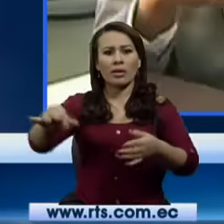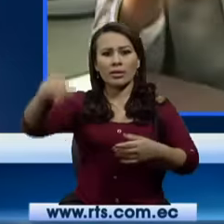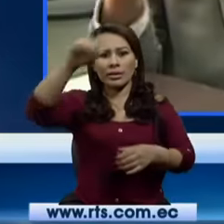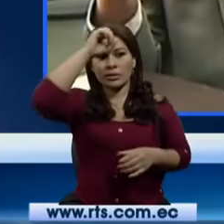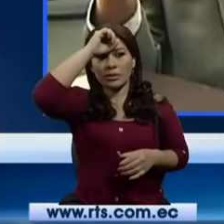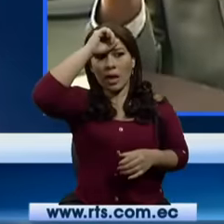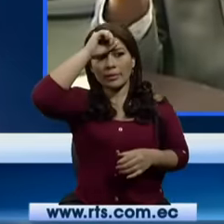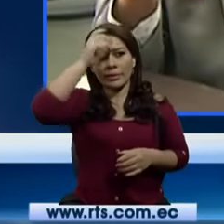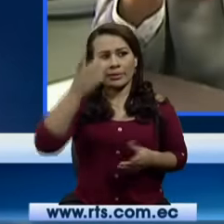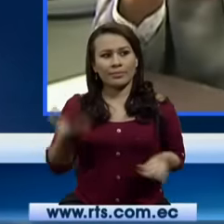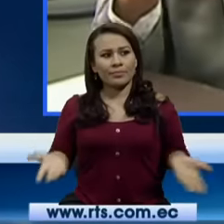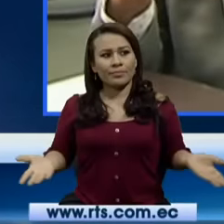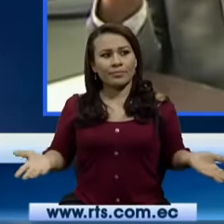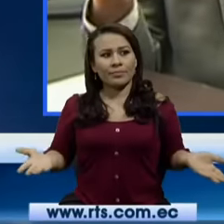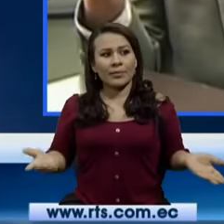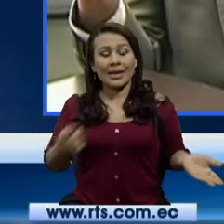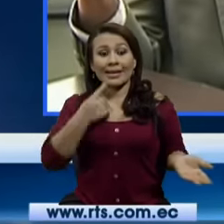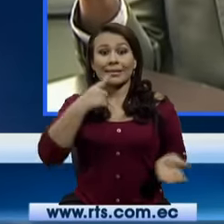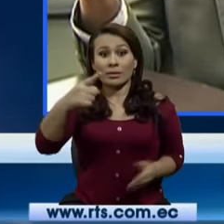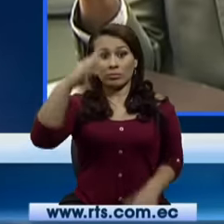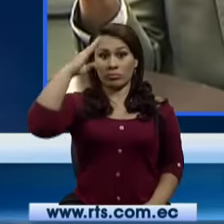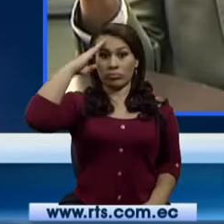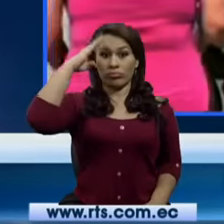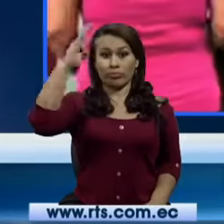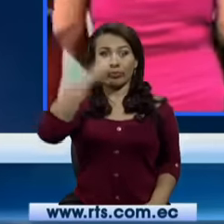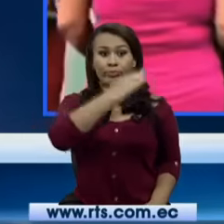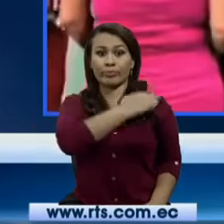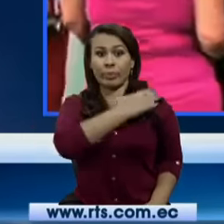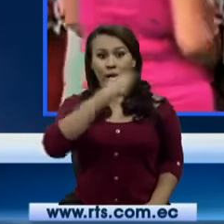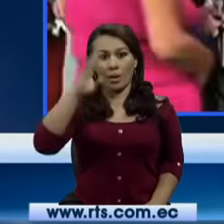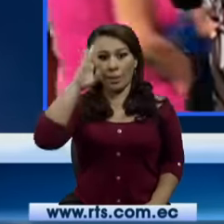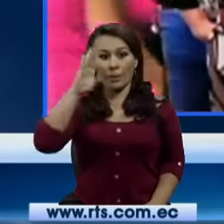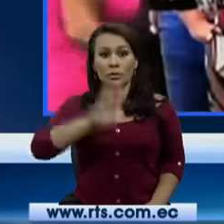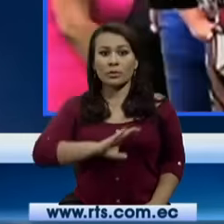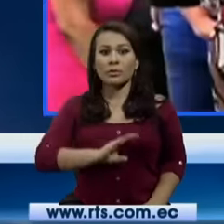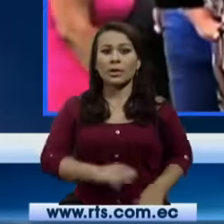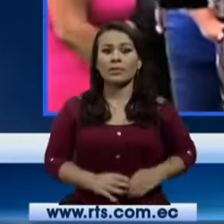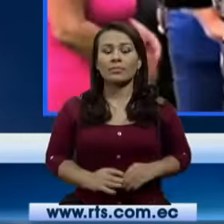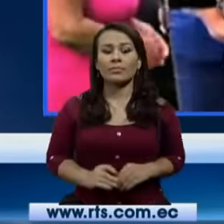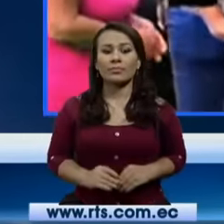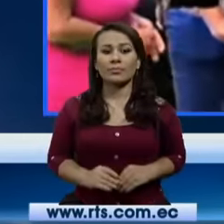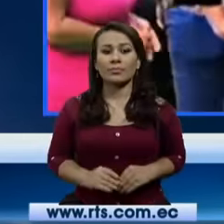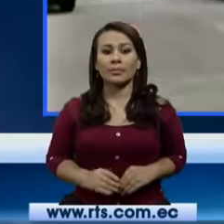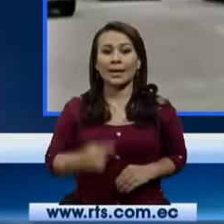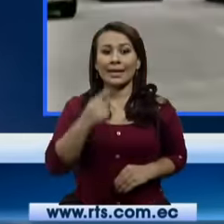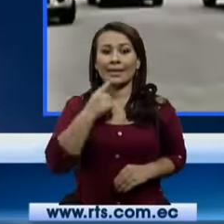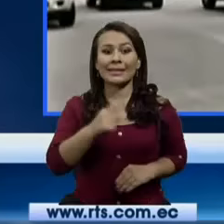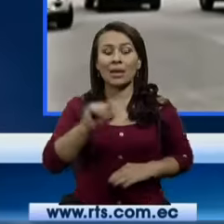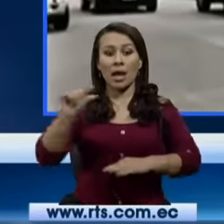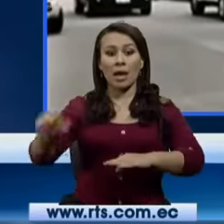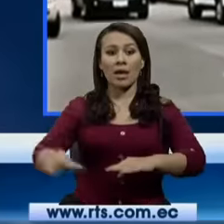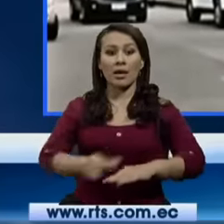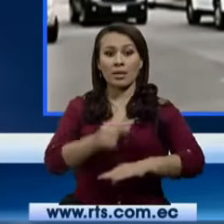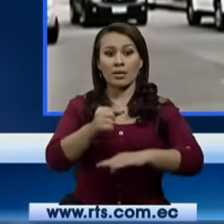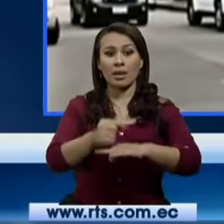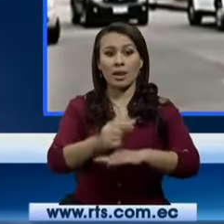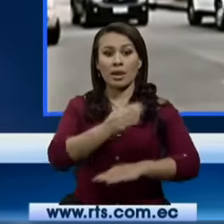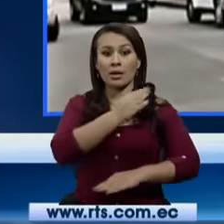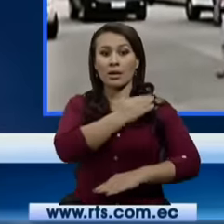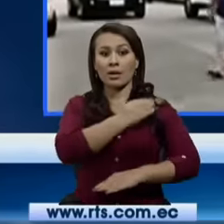dicen dice el Señor Coronel de la policía y dice el Señor general también